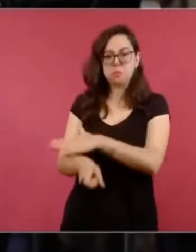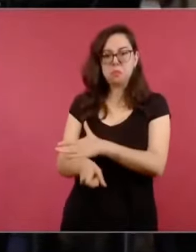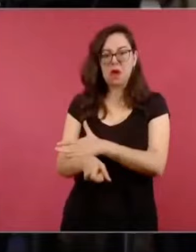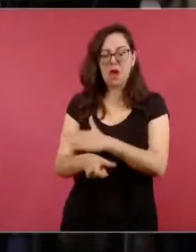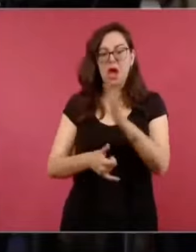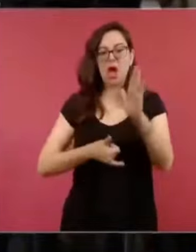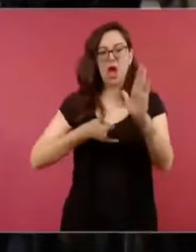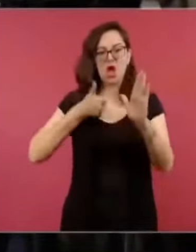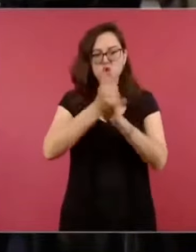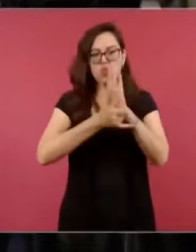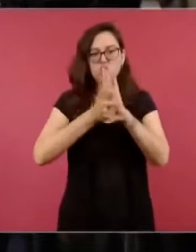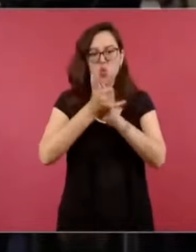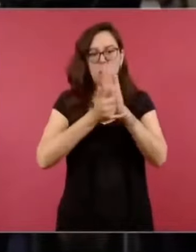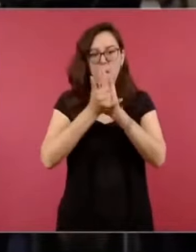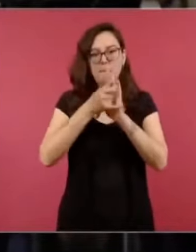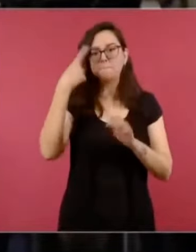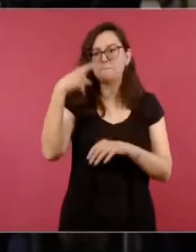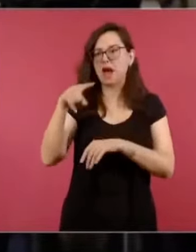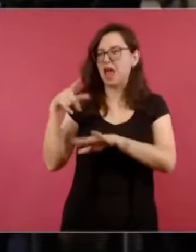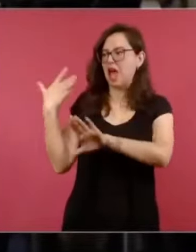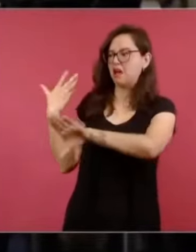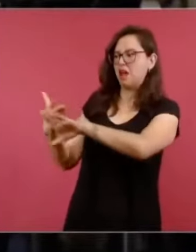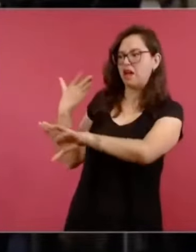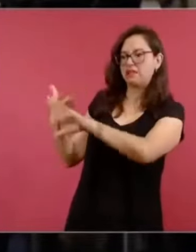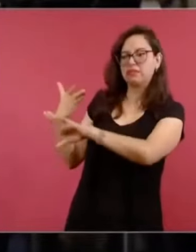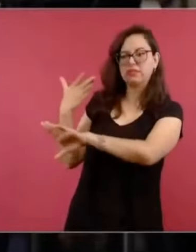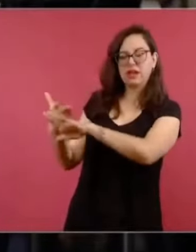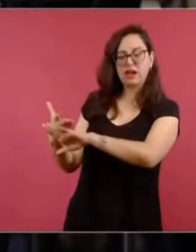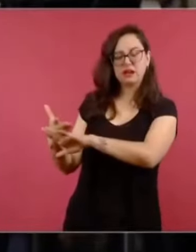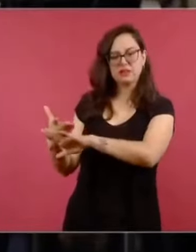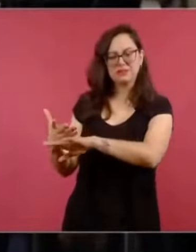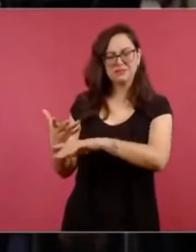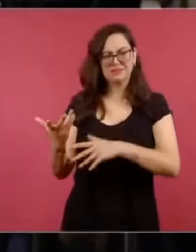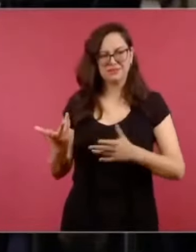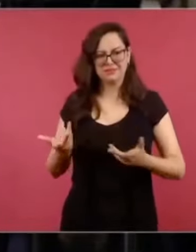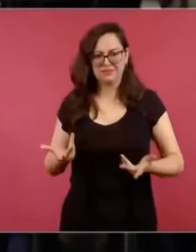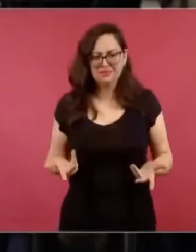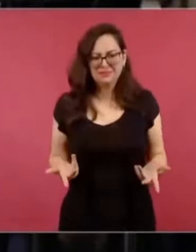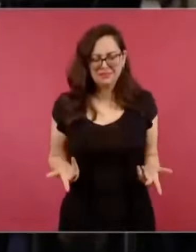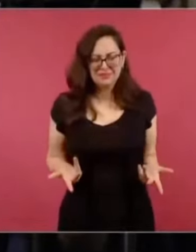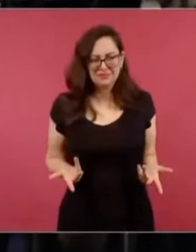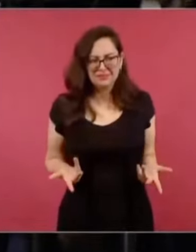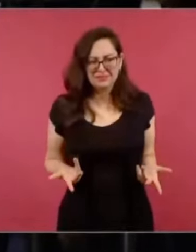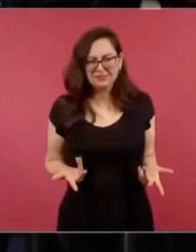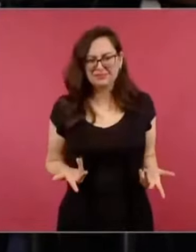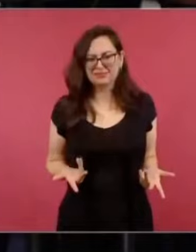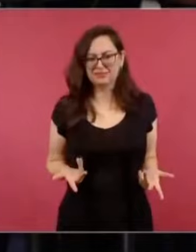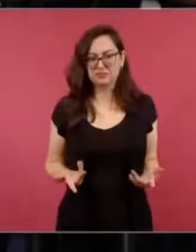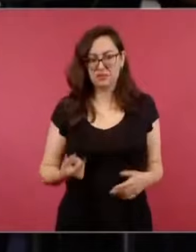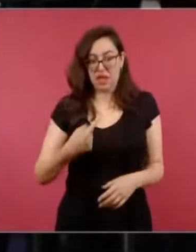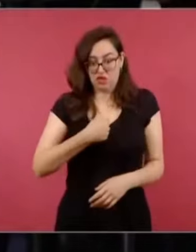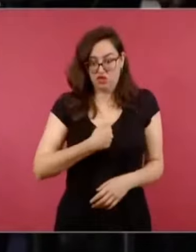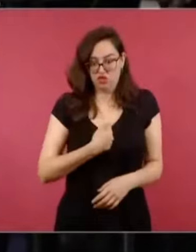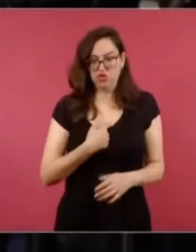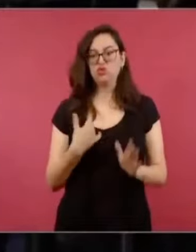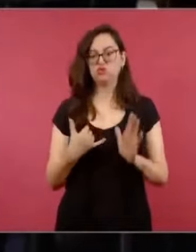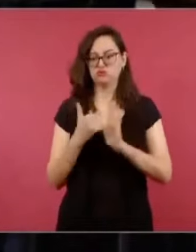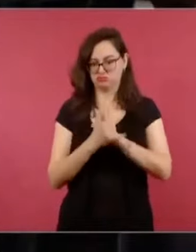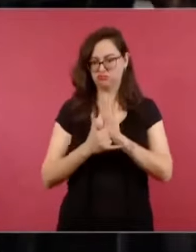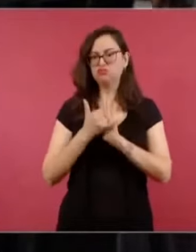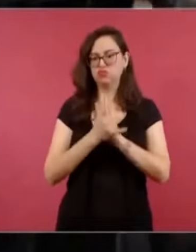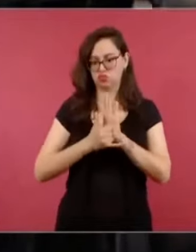la guerra sucia. Entonces, nada más si podrían hacer esa aclaración, porque pues yo en lo personal soy